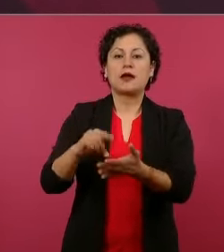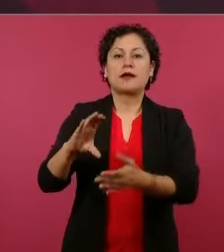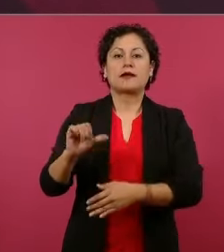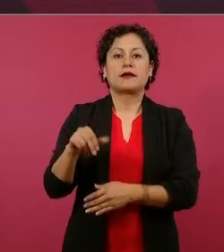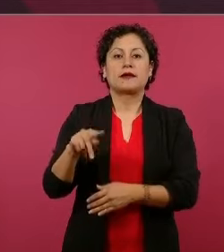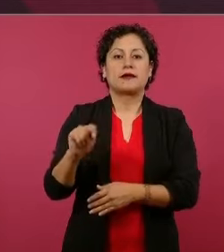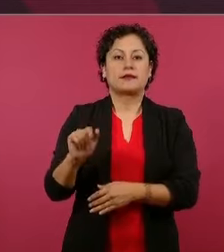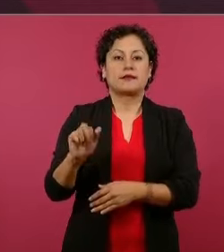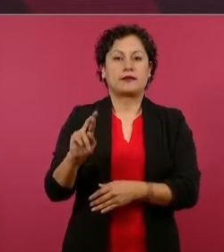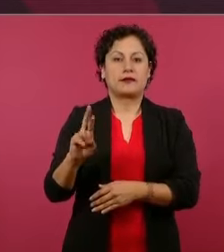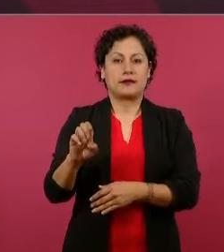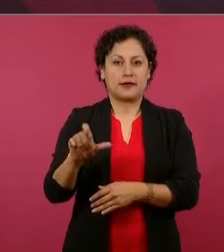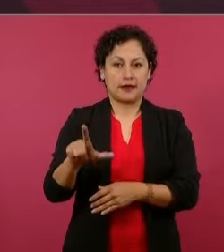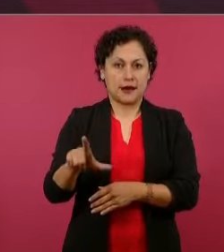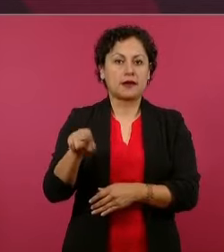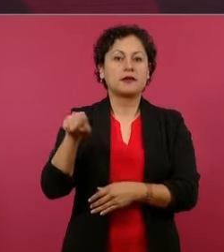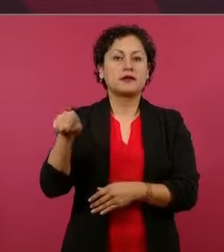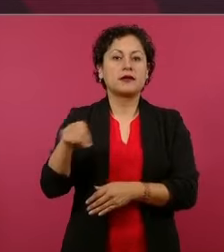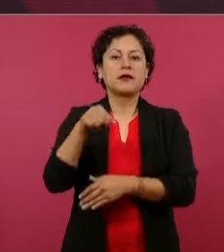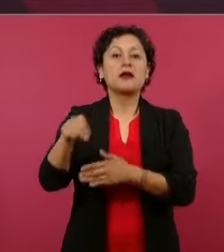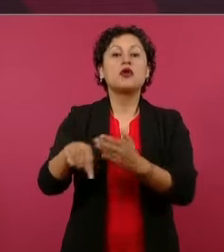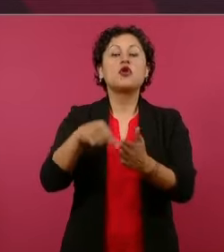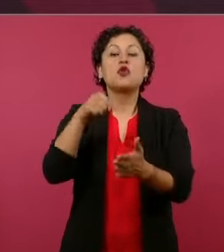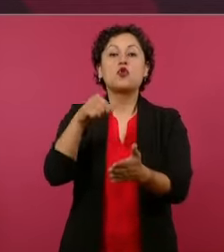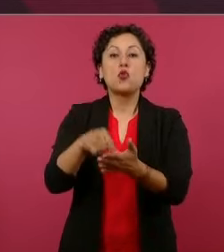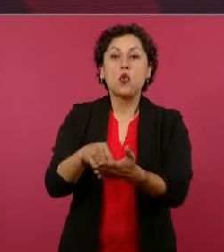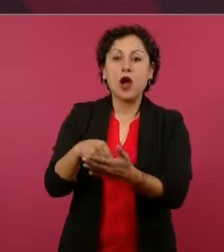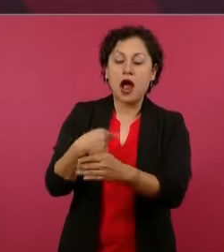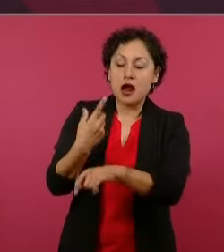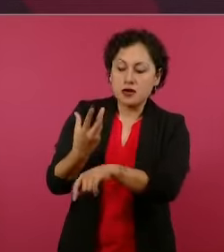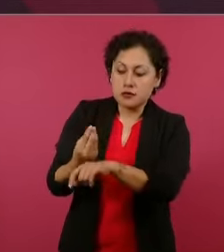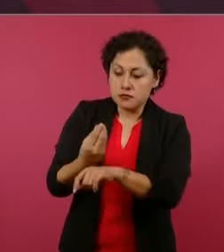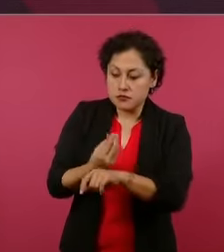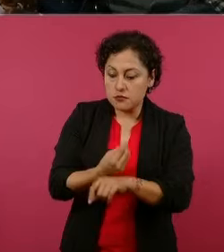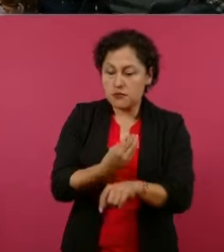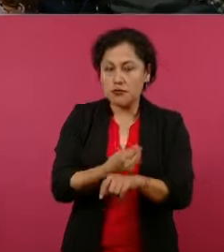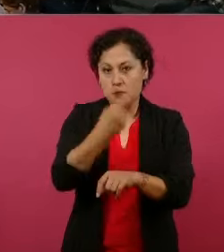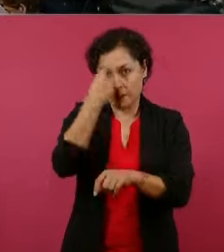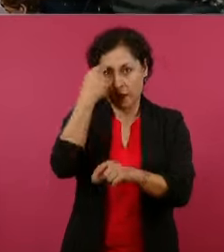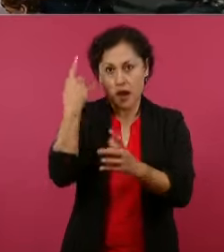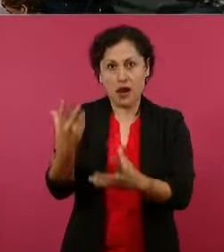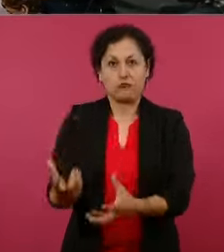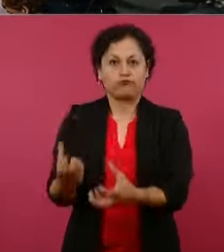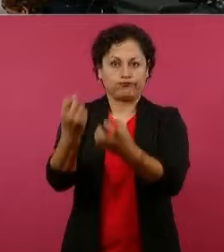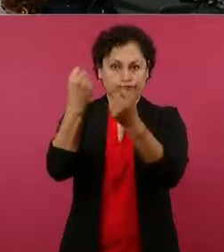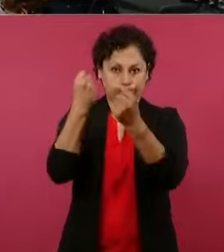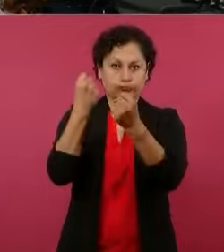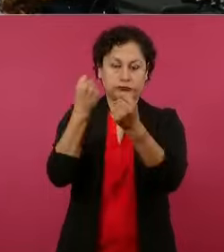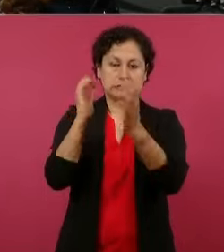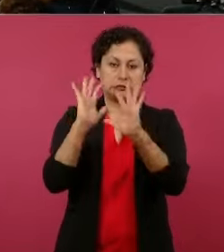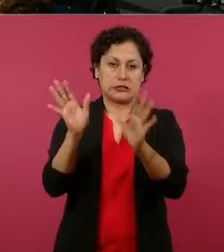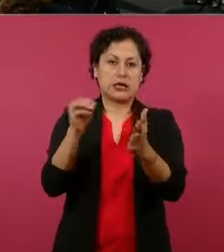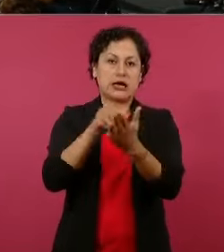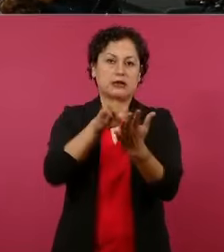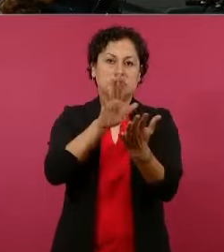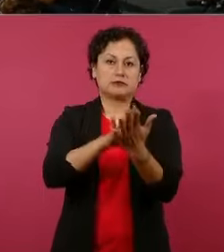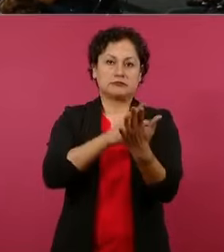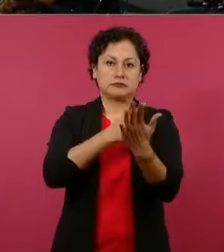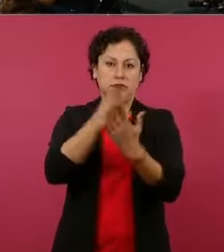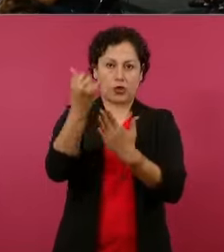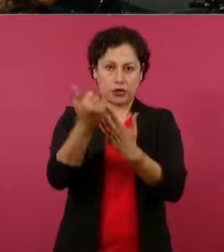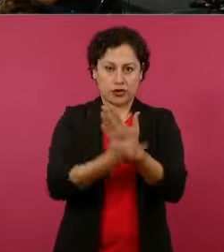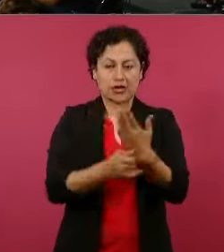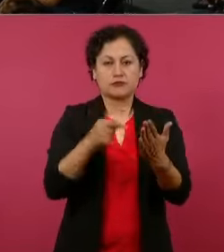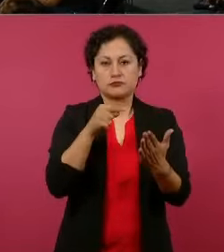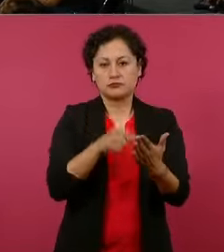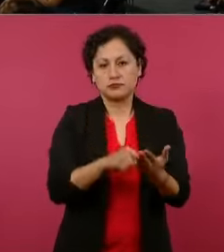y hay un proyecto de recuperación total de ese gas ya en en puerta hay